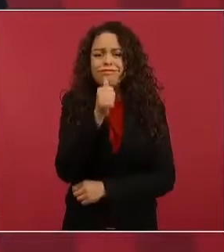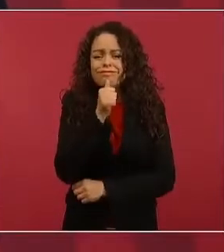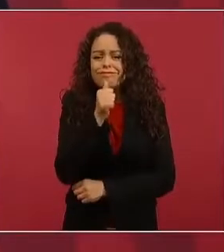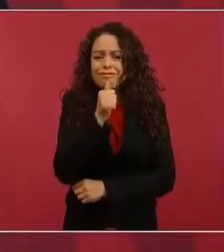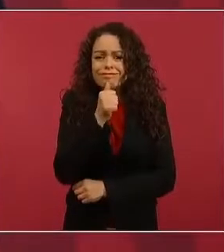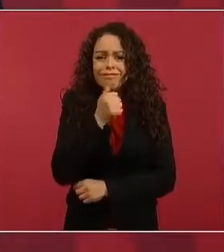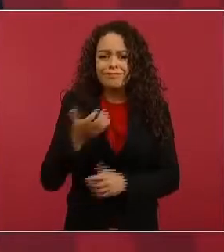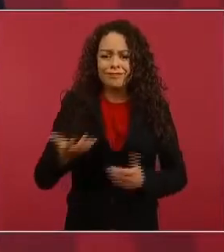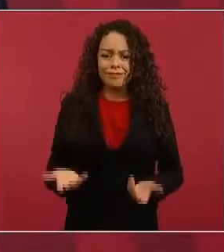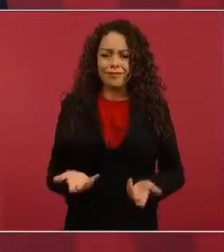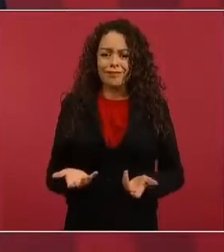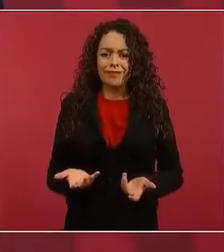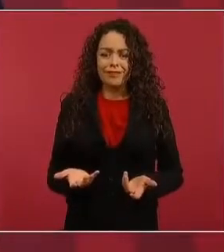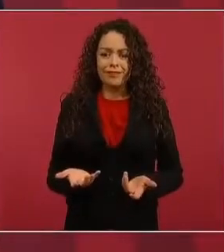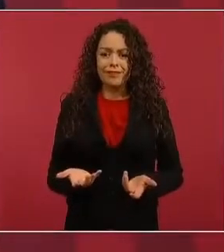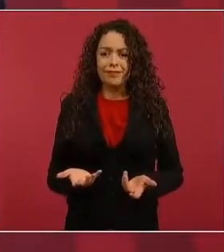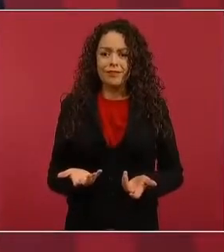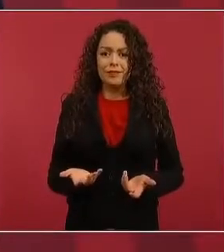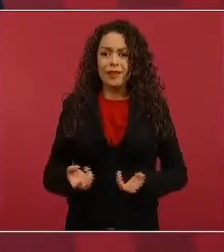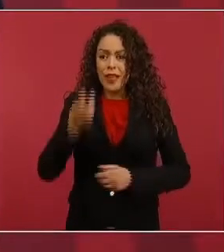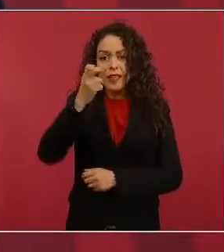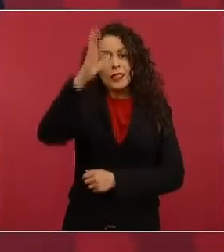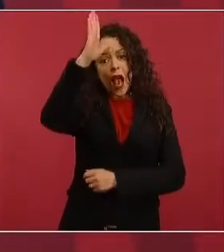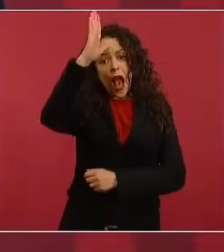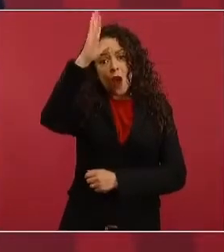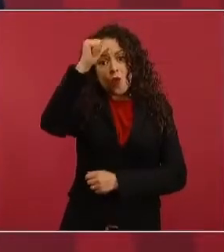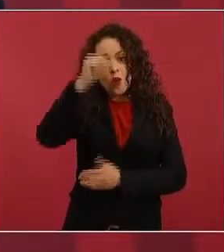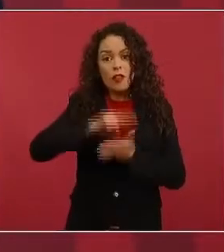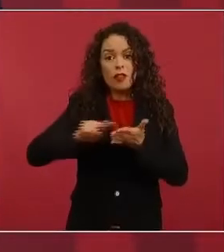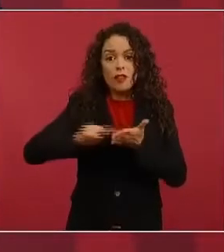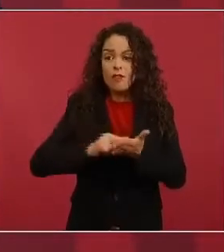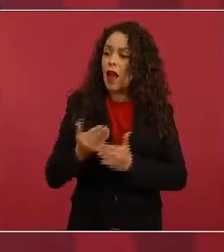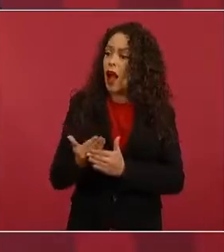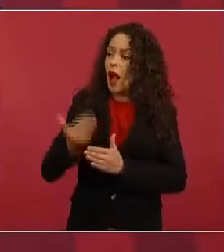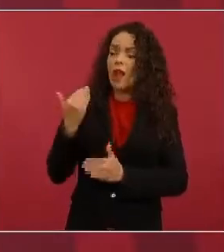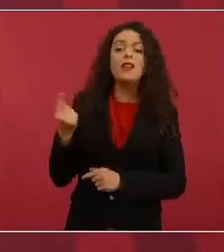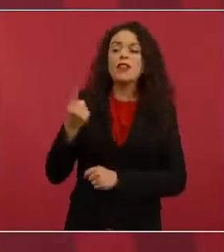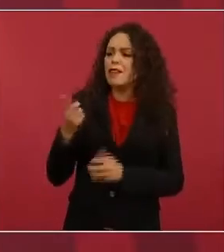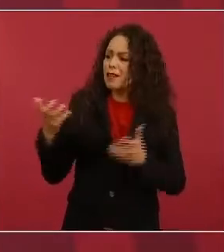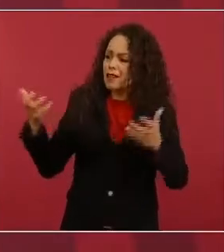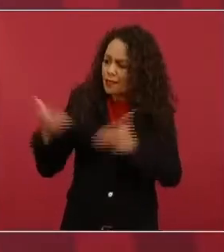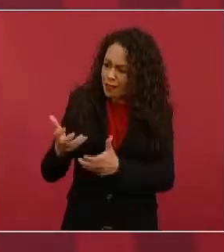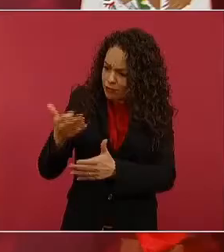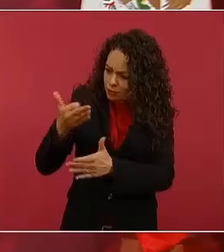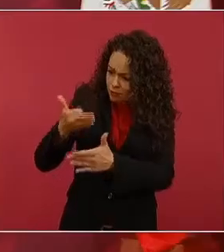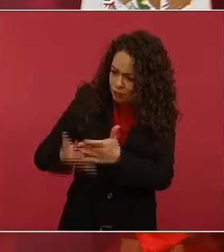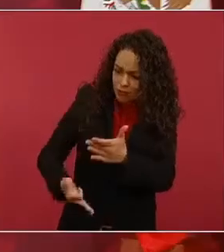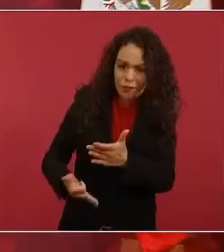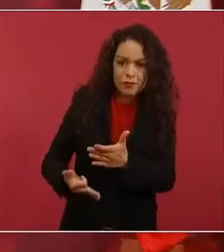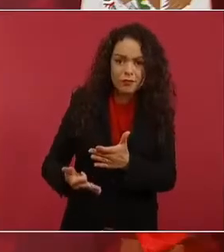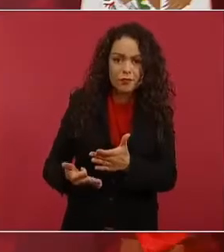¿Y qué es lo que han hecho con los convenios? En la mayoría de los casos,